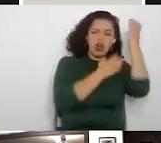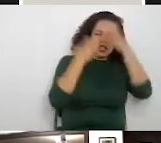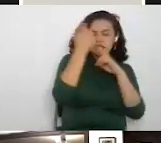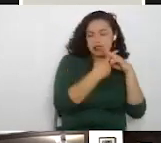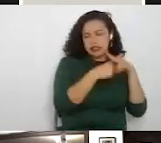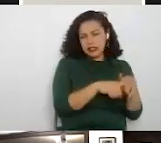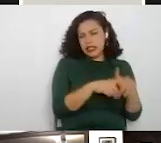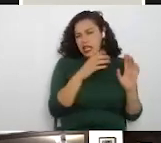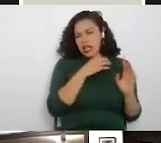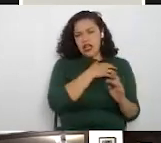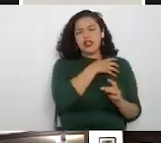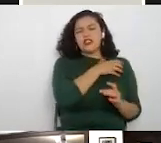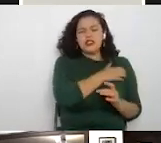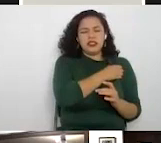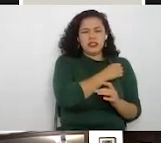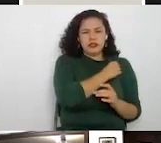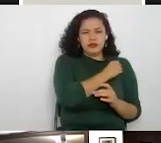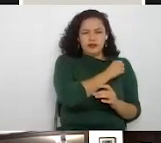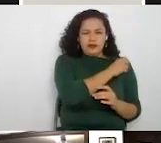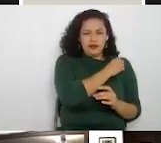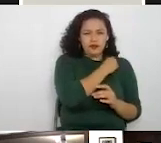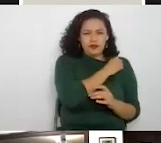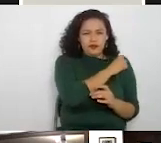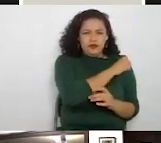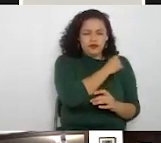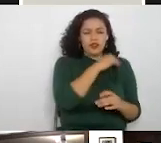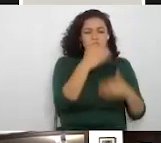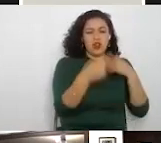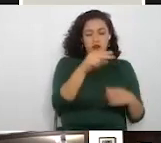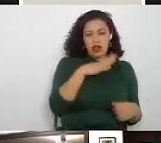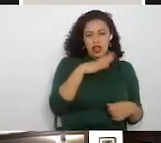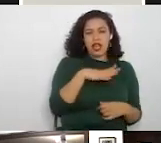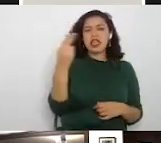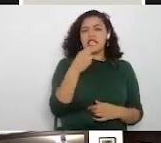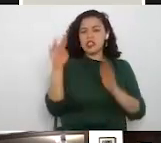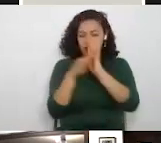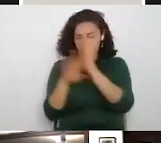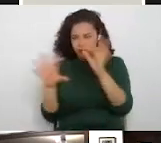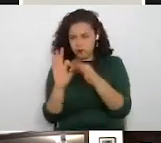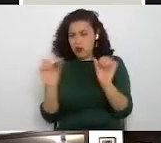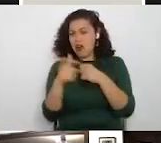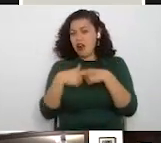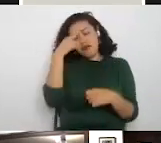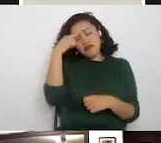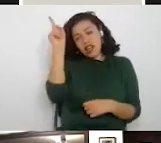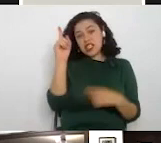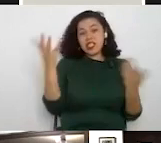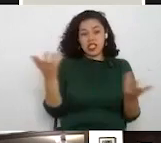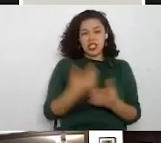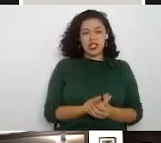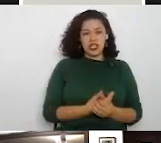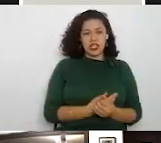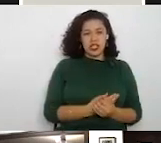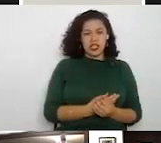o como se le llame, probablemente se requiera un procedimiento. O a lo mejor es algo tan sencillo que está dentro de